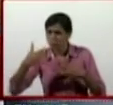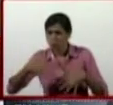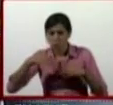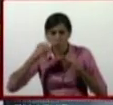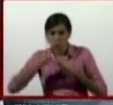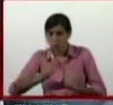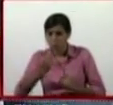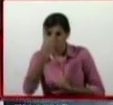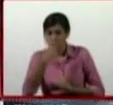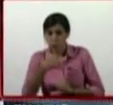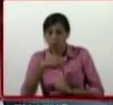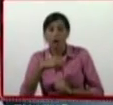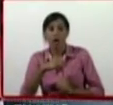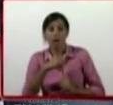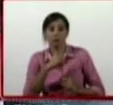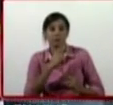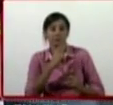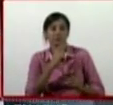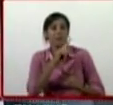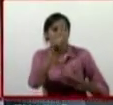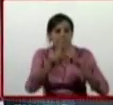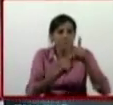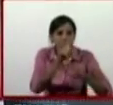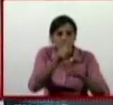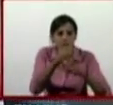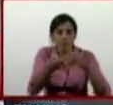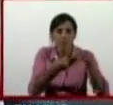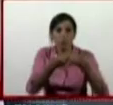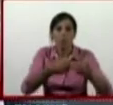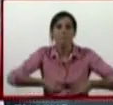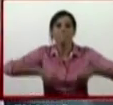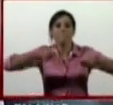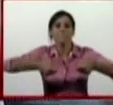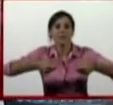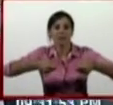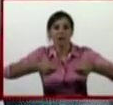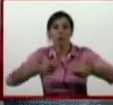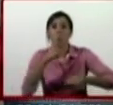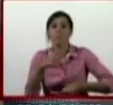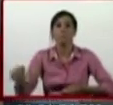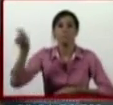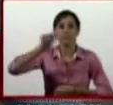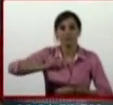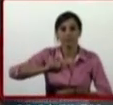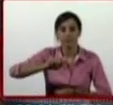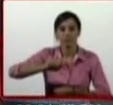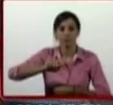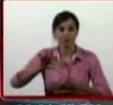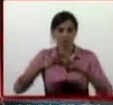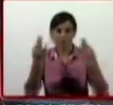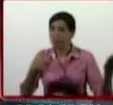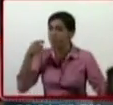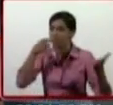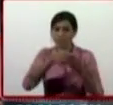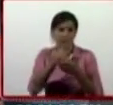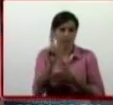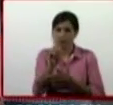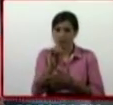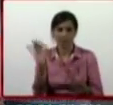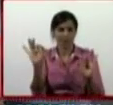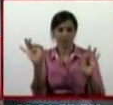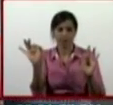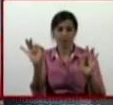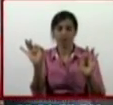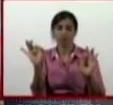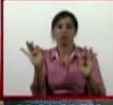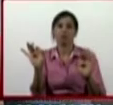haciendo, le hacemos el mercado para el mes. La familia lo paga. En algún